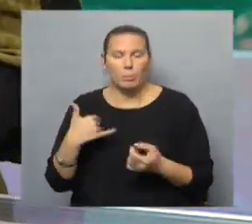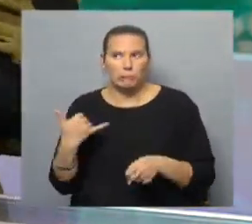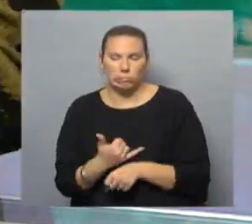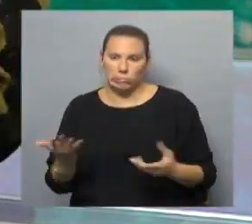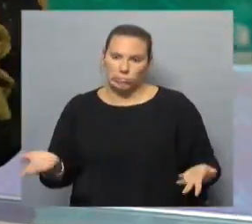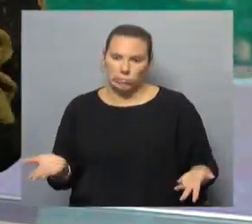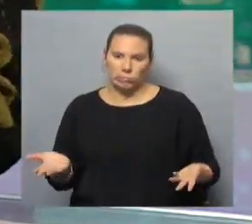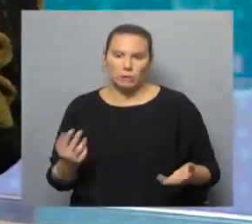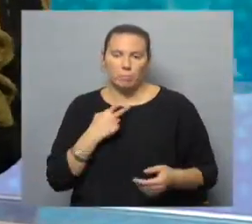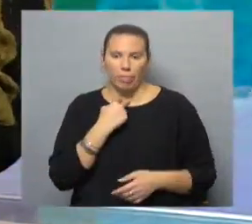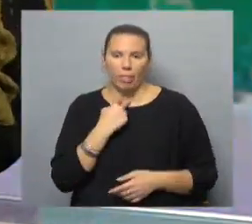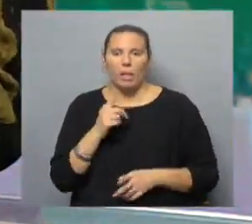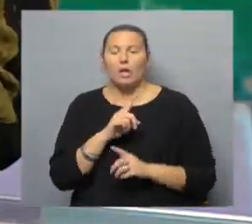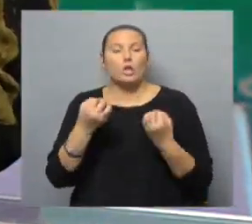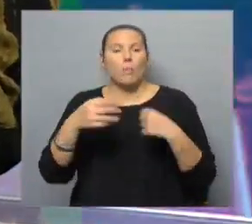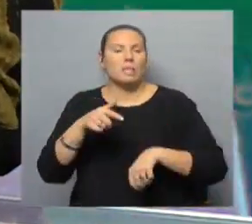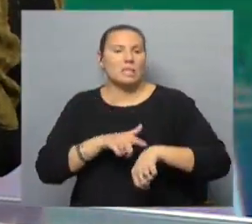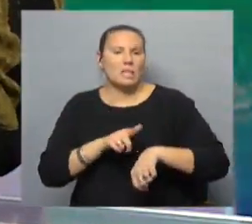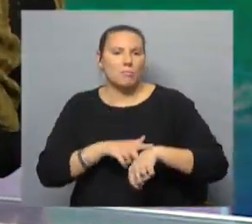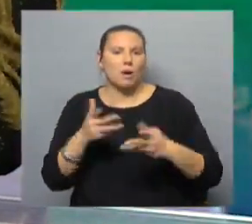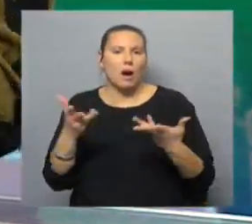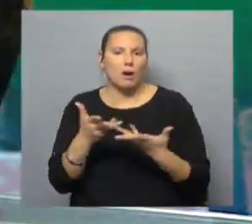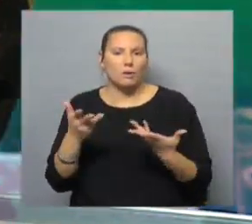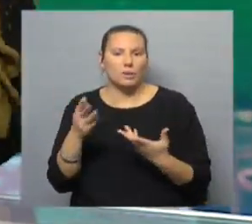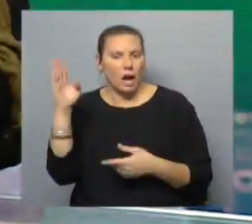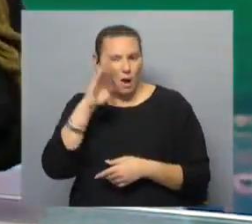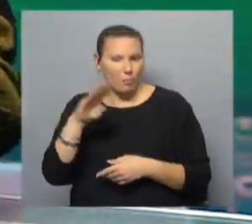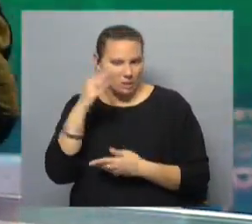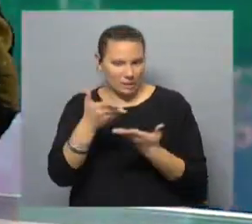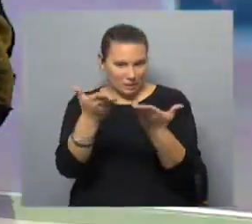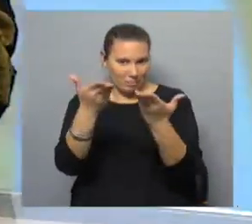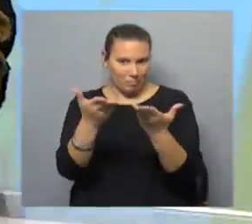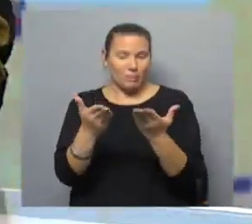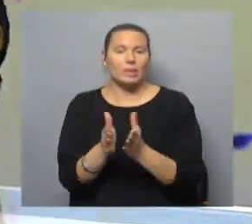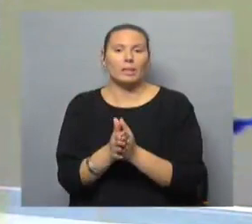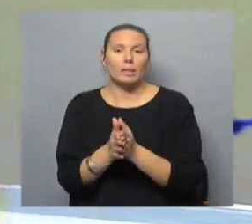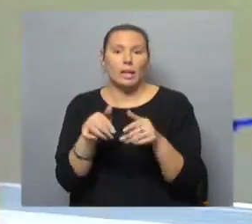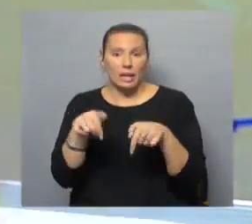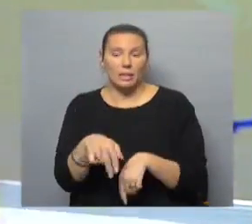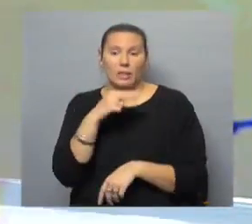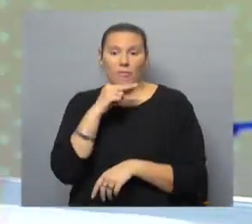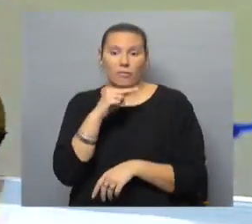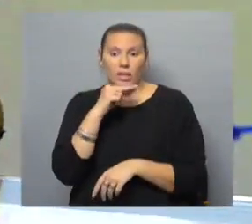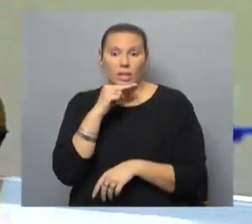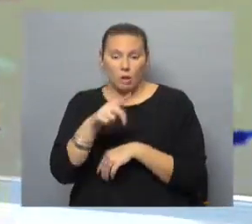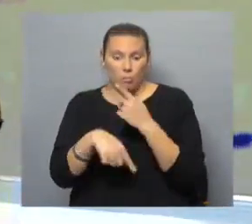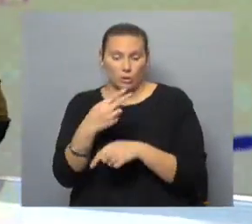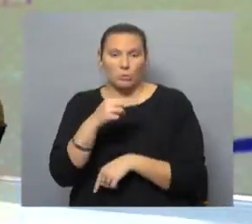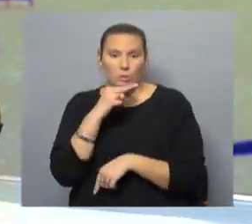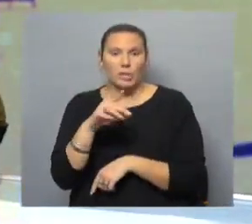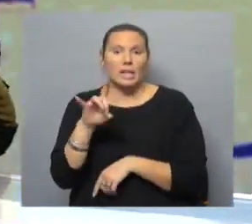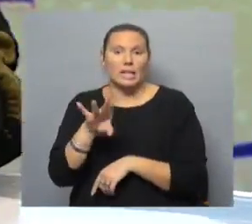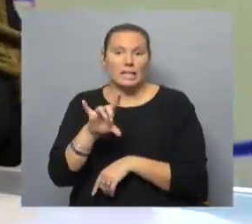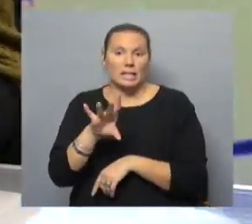cosas. No perdamos más tiempo y por favor, hacé los honores, compañera. Los honores, bueno, porque este viernes, este próximo viernes